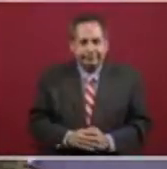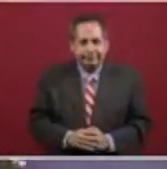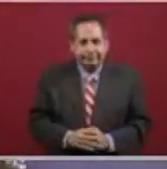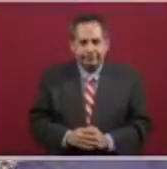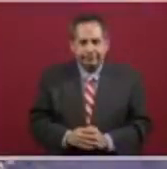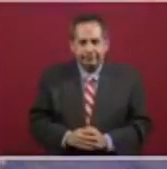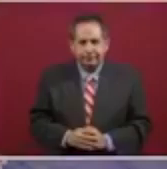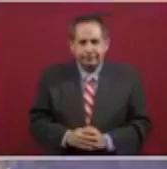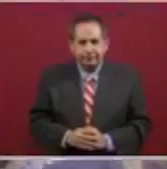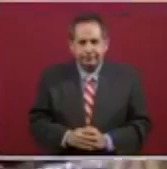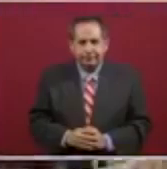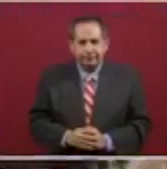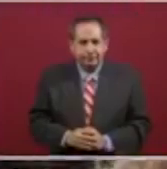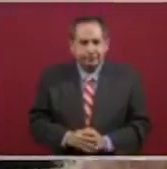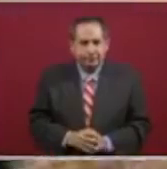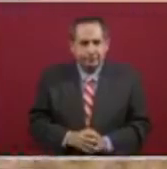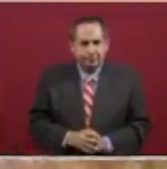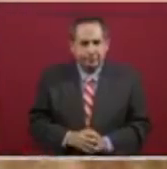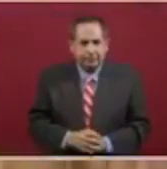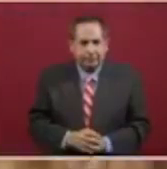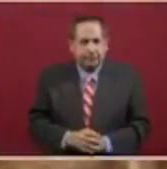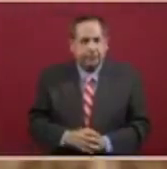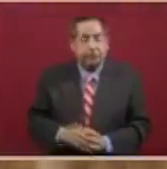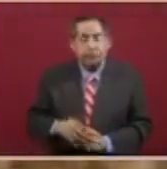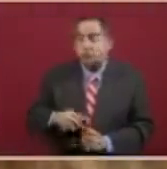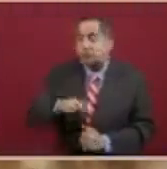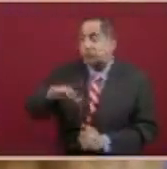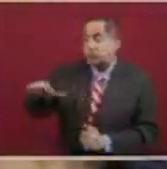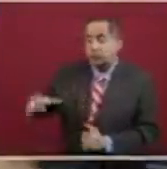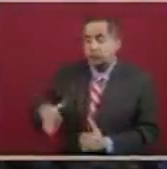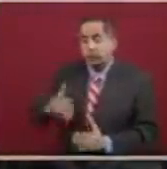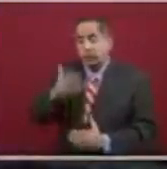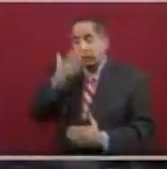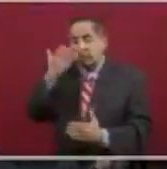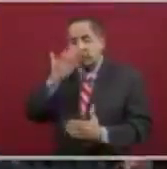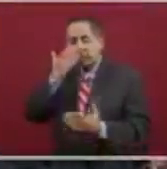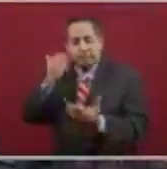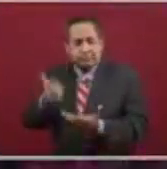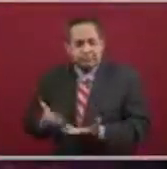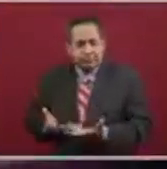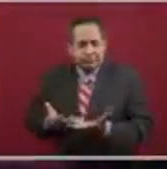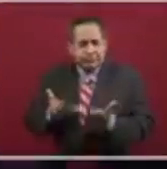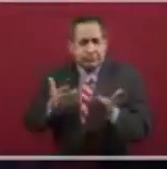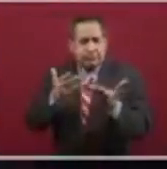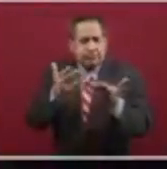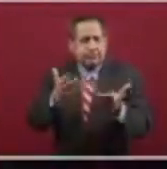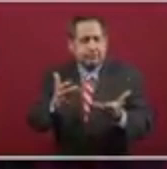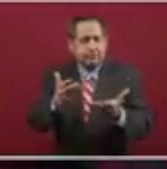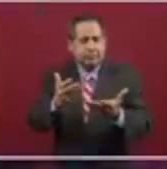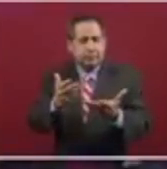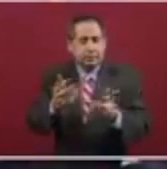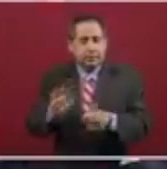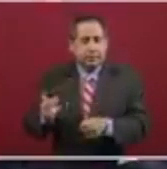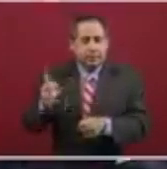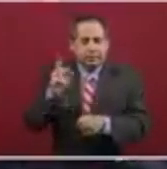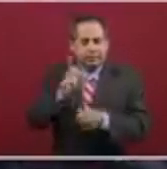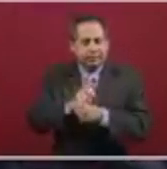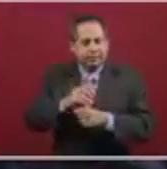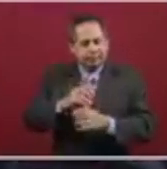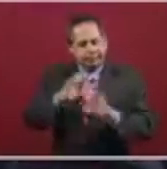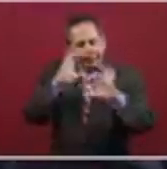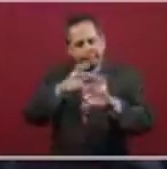Con jazmines y flores este día voy a